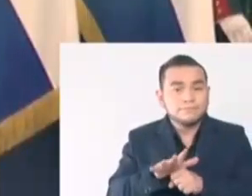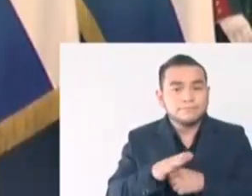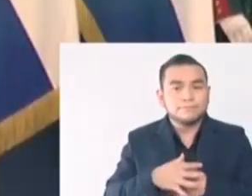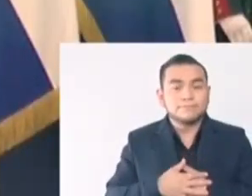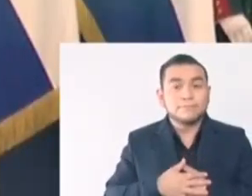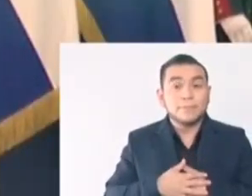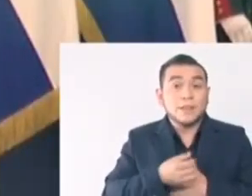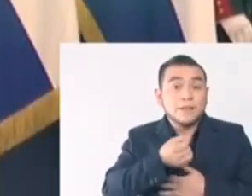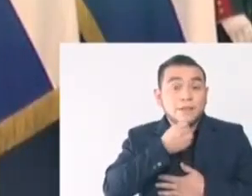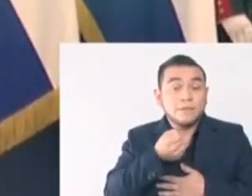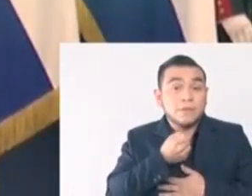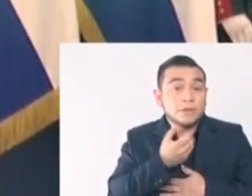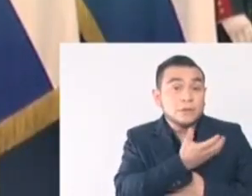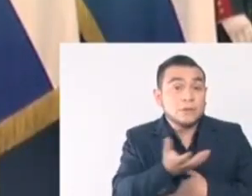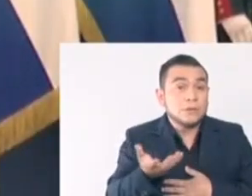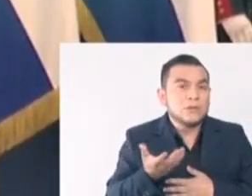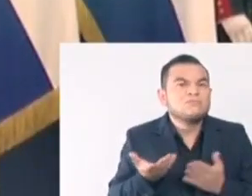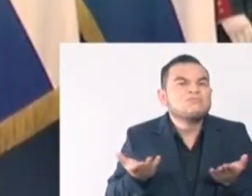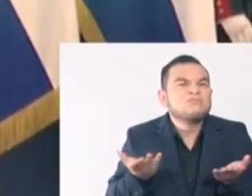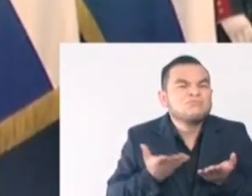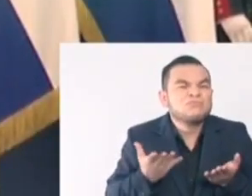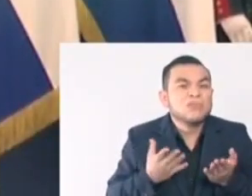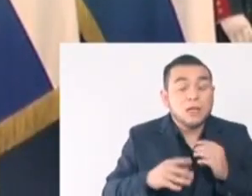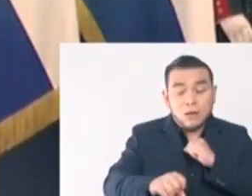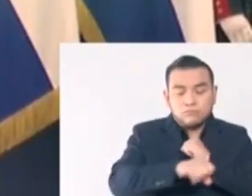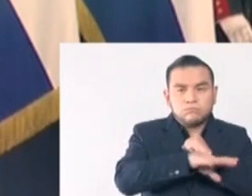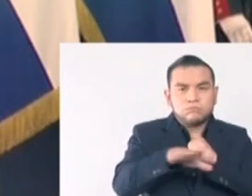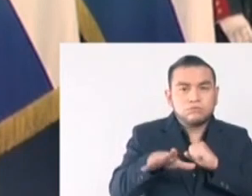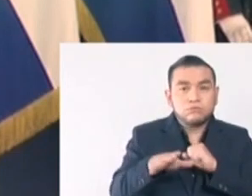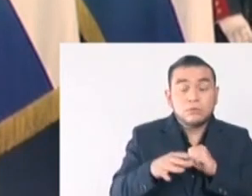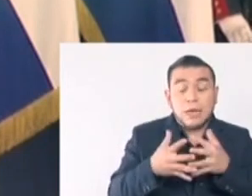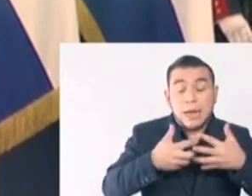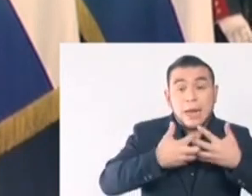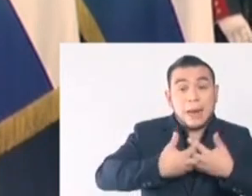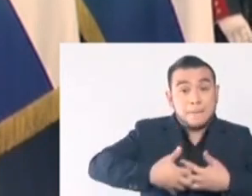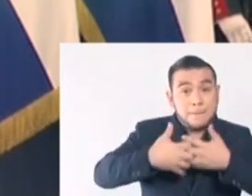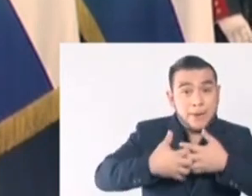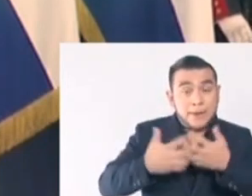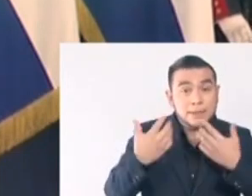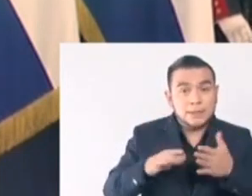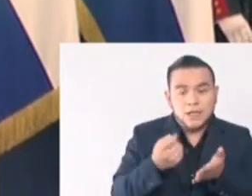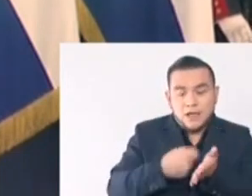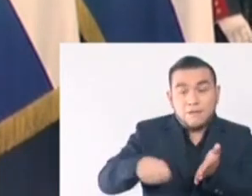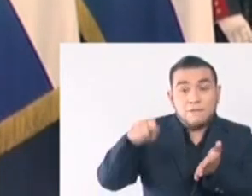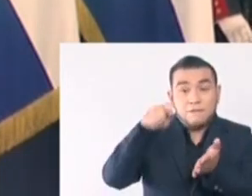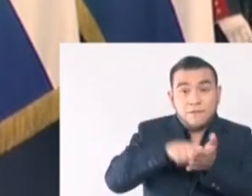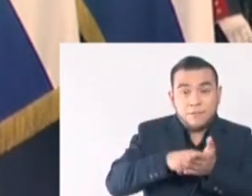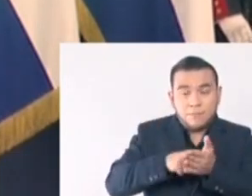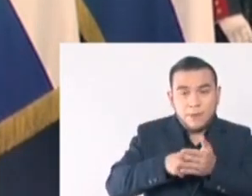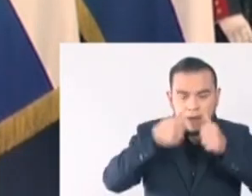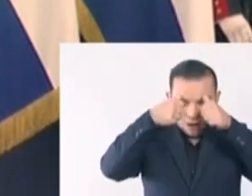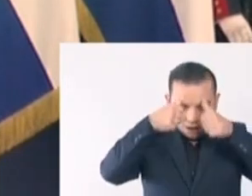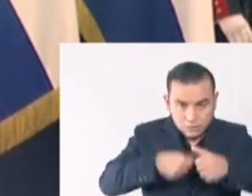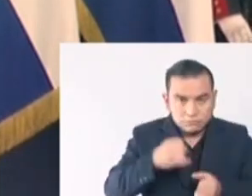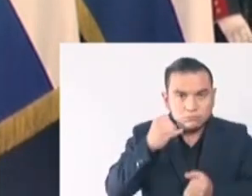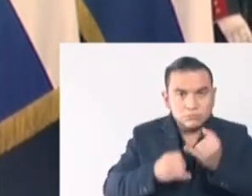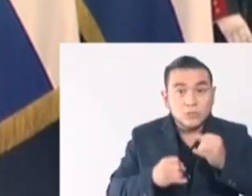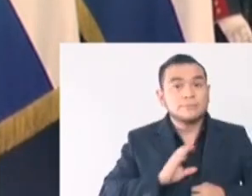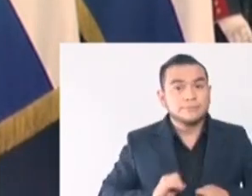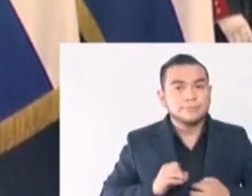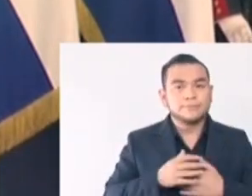de los reportes de prensa, en donde los comunicados de prensa que estas empresas sacarán ya una vez esté firmado el acuerdo final con el gobierno de El